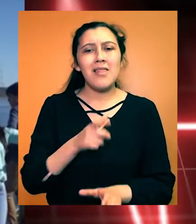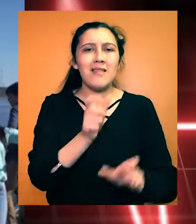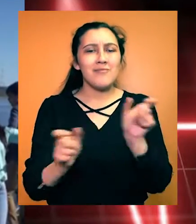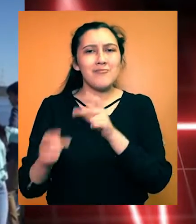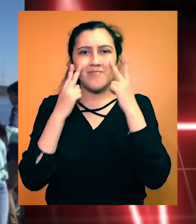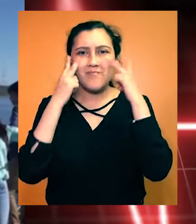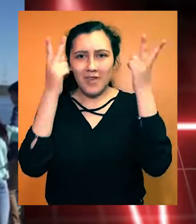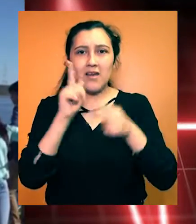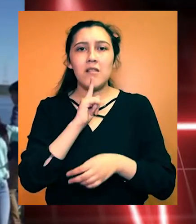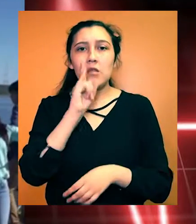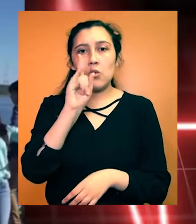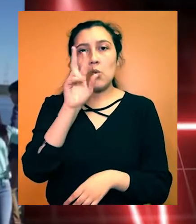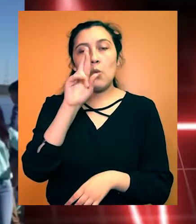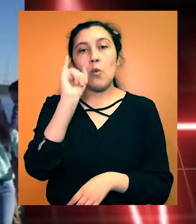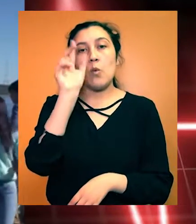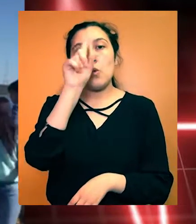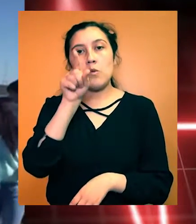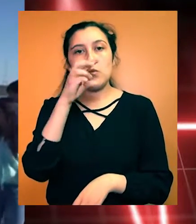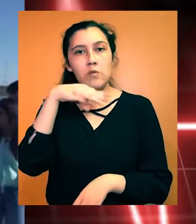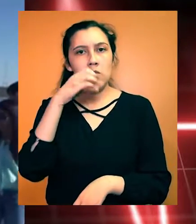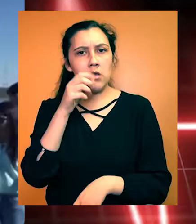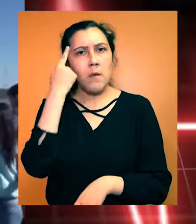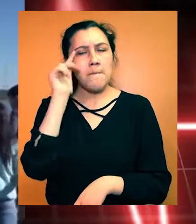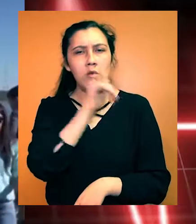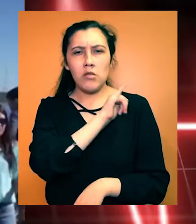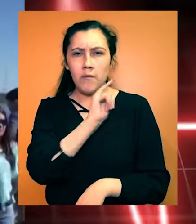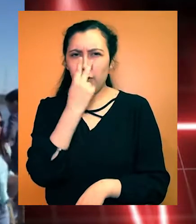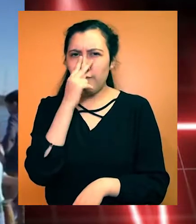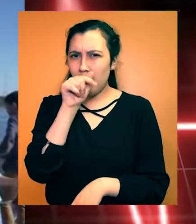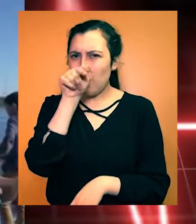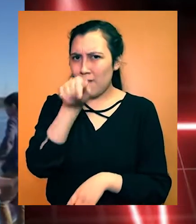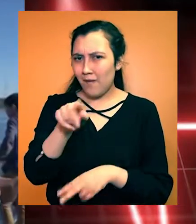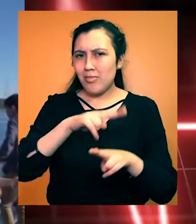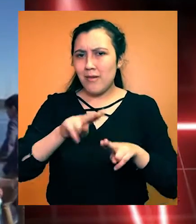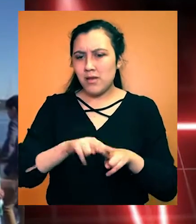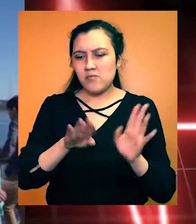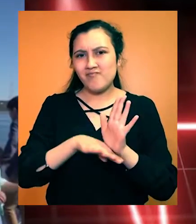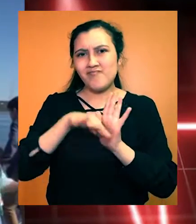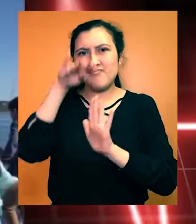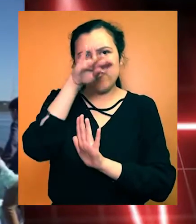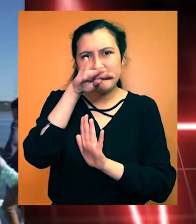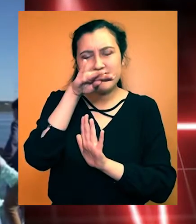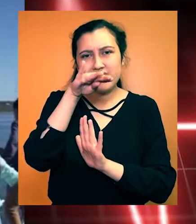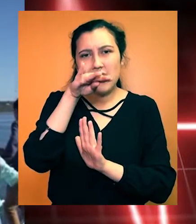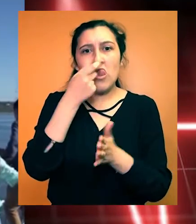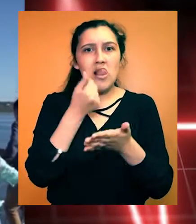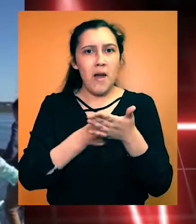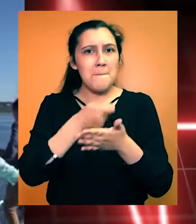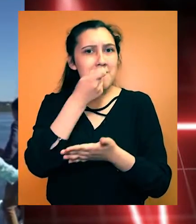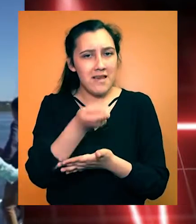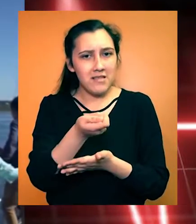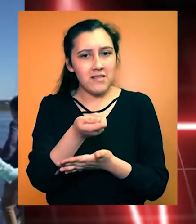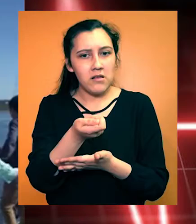los lagos, y vemos después con acciones como esta que se le aumentan los costos y los pasajes a los extranjeros, lo que